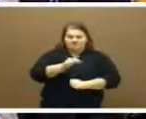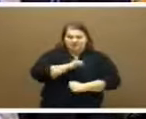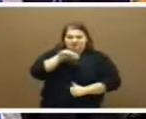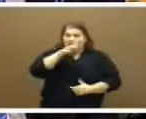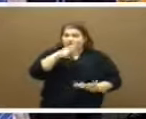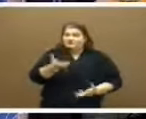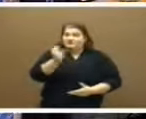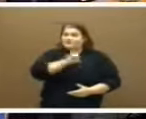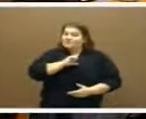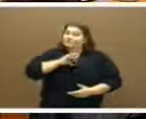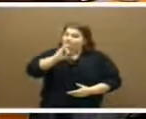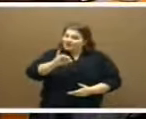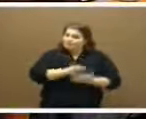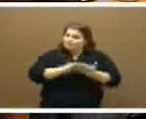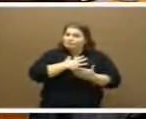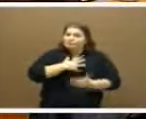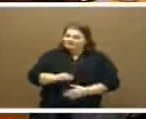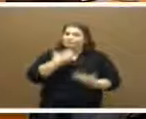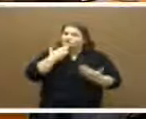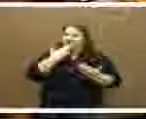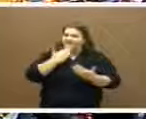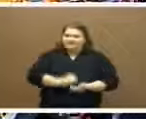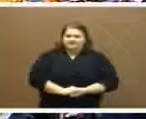que tenemos en nuestra comunidad. Muchas gracias.